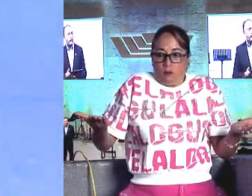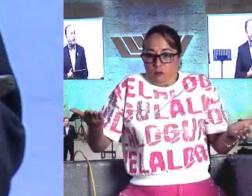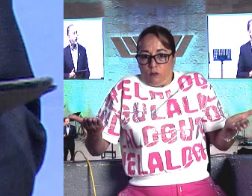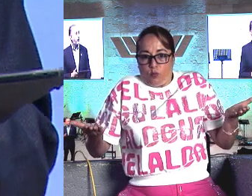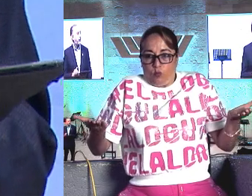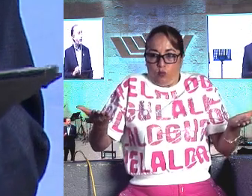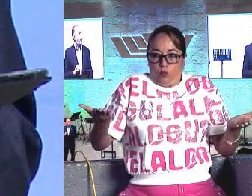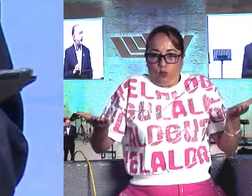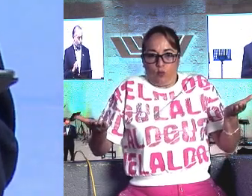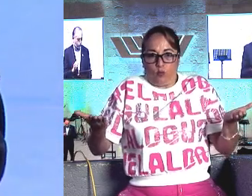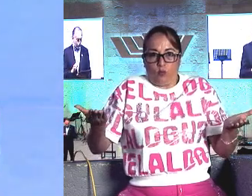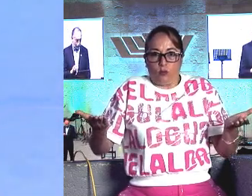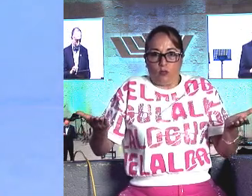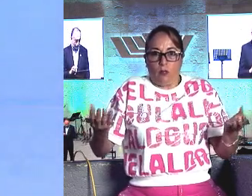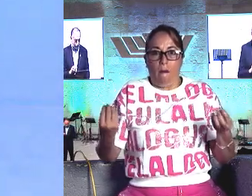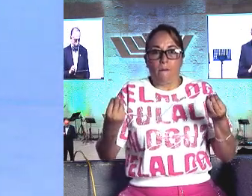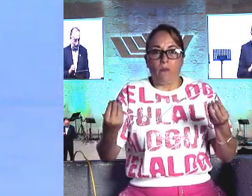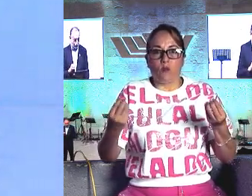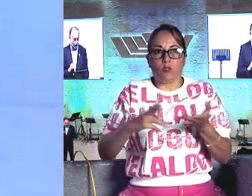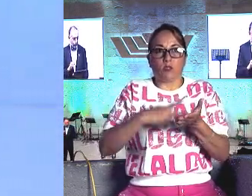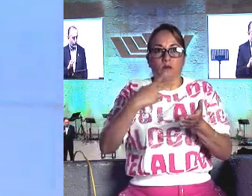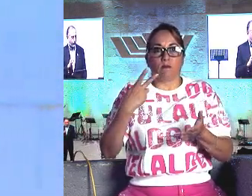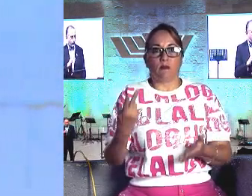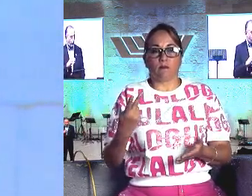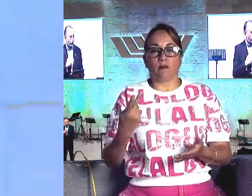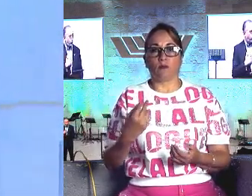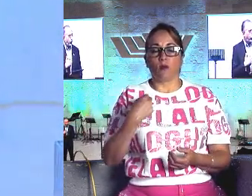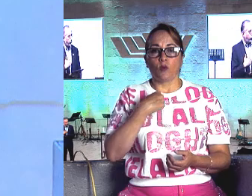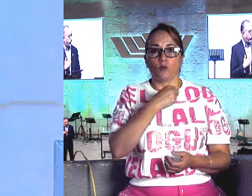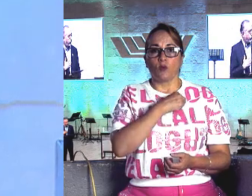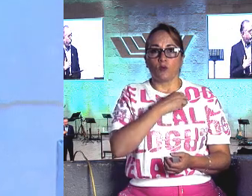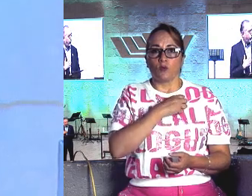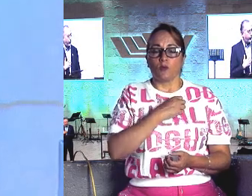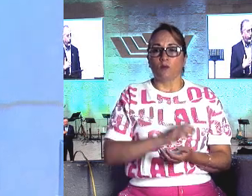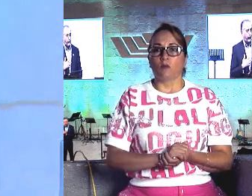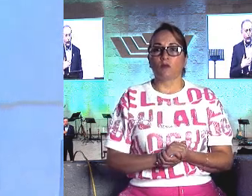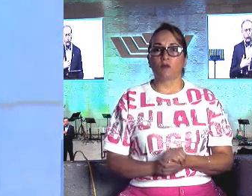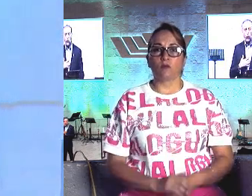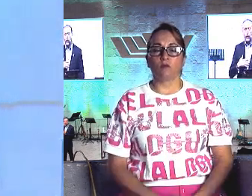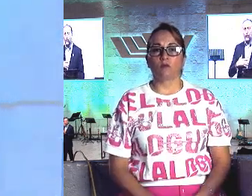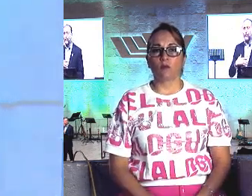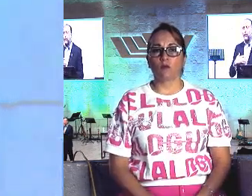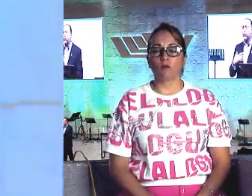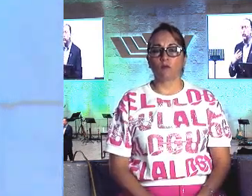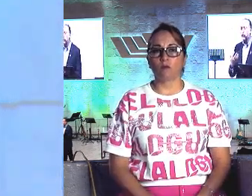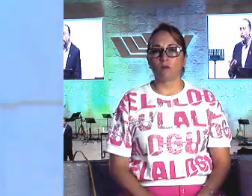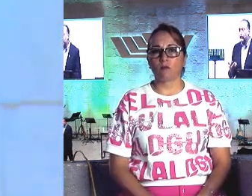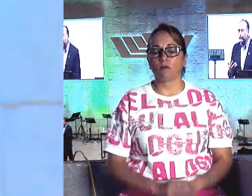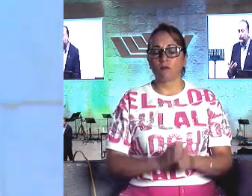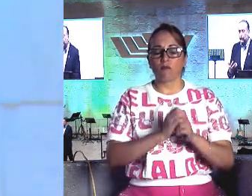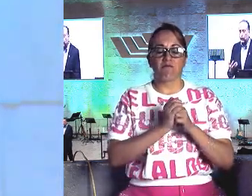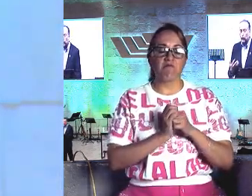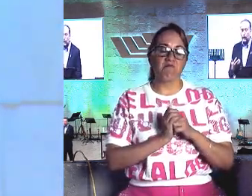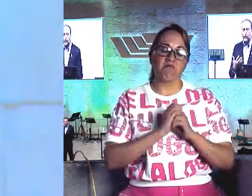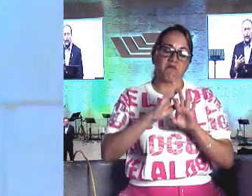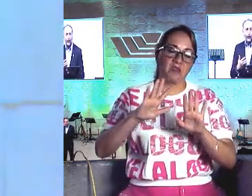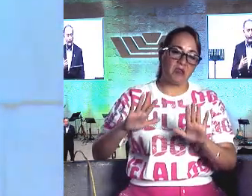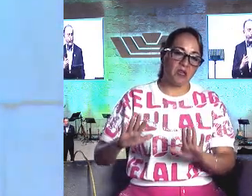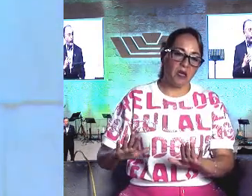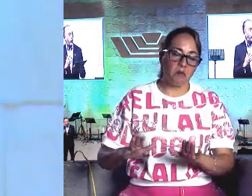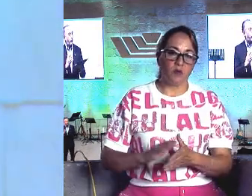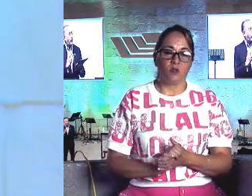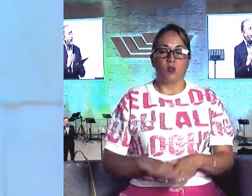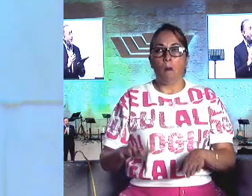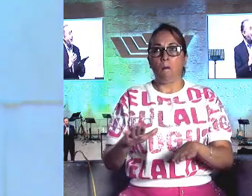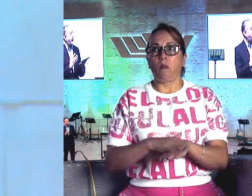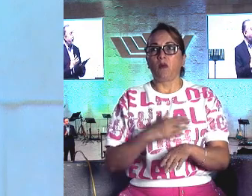el problema es que muchas veces nosotros nos dejamos guiar más por las emociones que por la inteligencia o